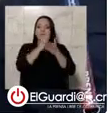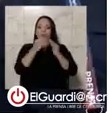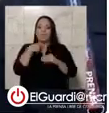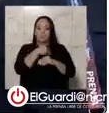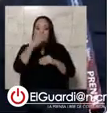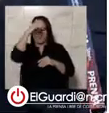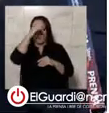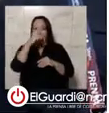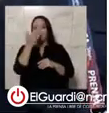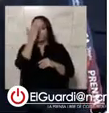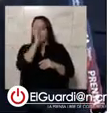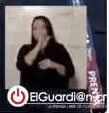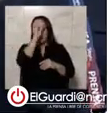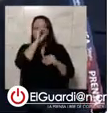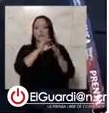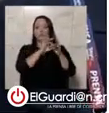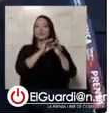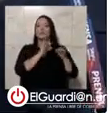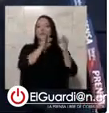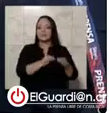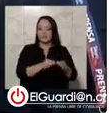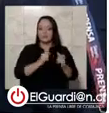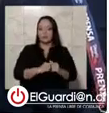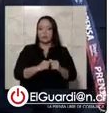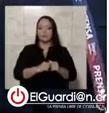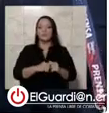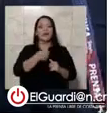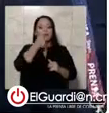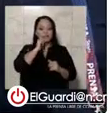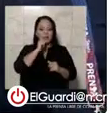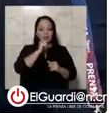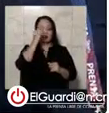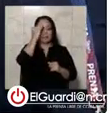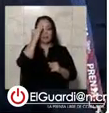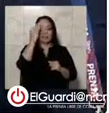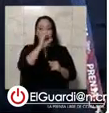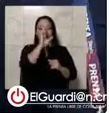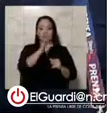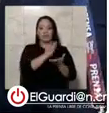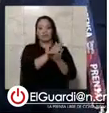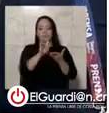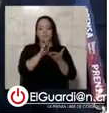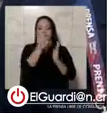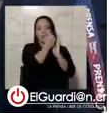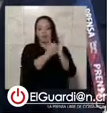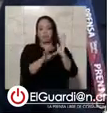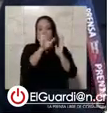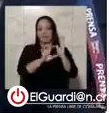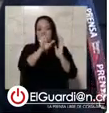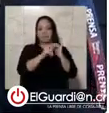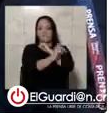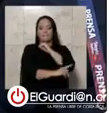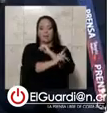quiero conocer la suya con respecto de la decisión que se conoció ayer de excluir a Costa Rica de la lista gris de países